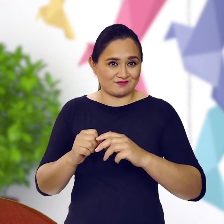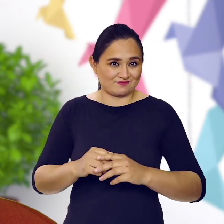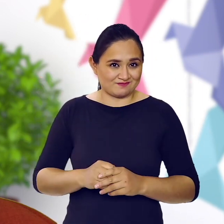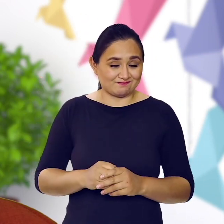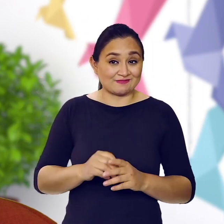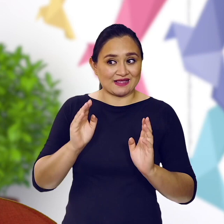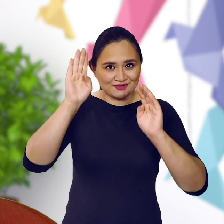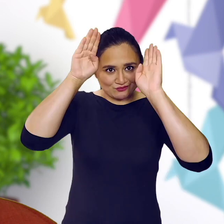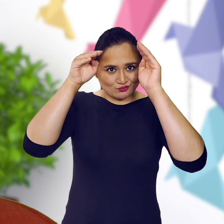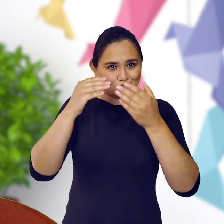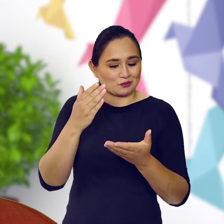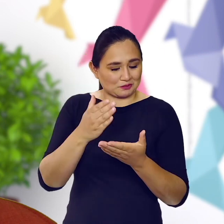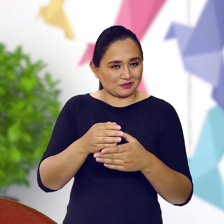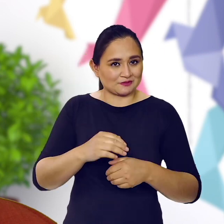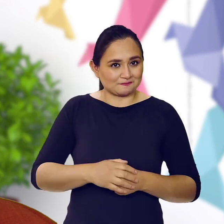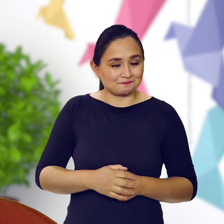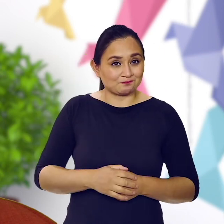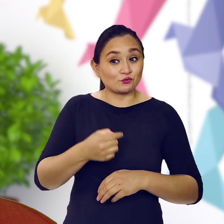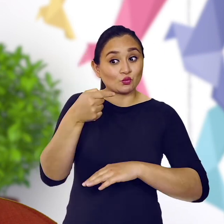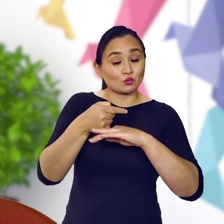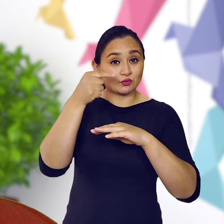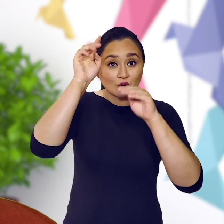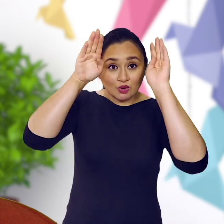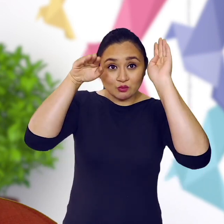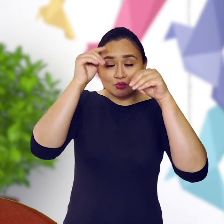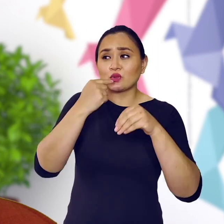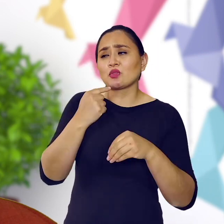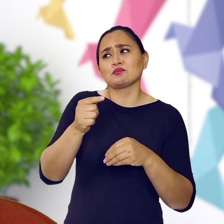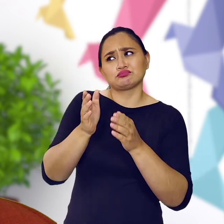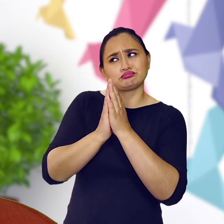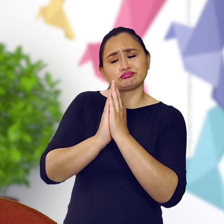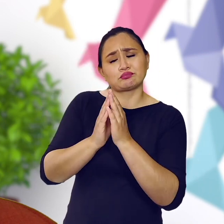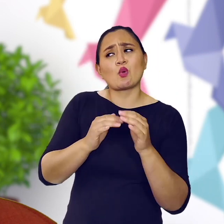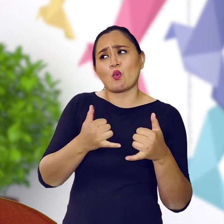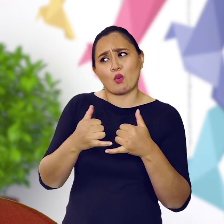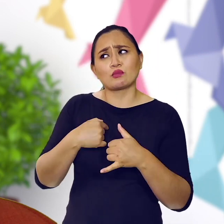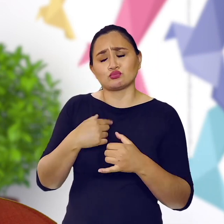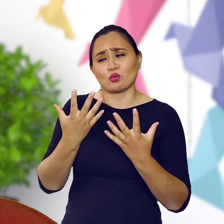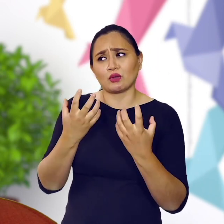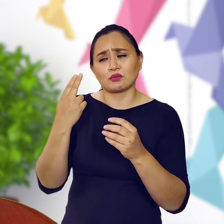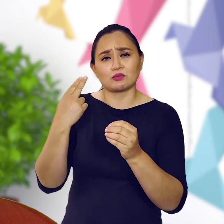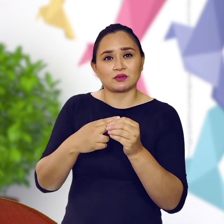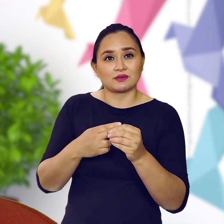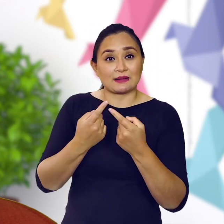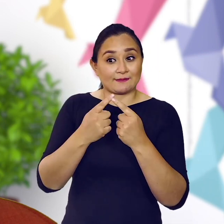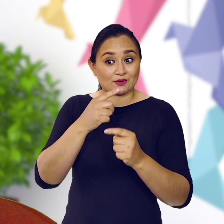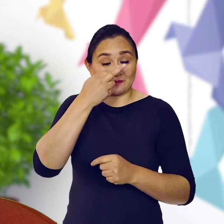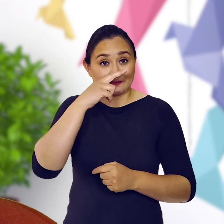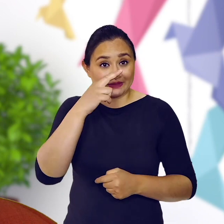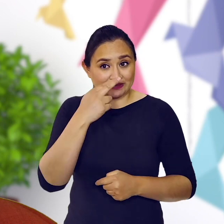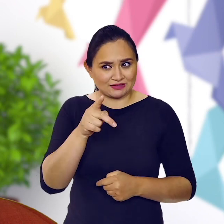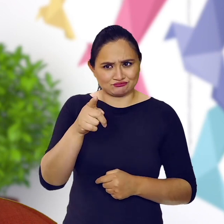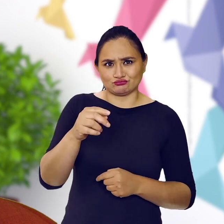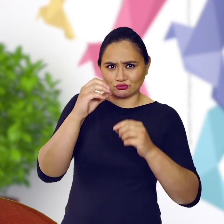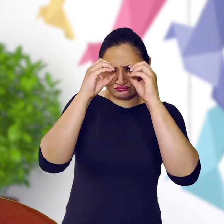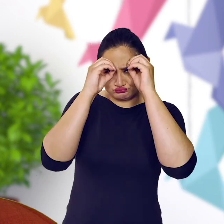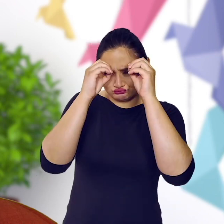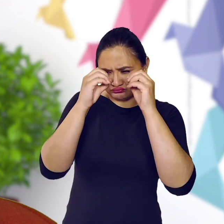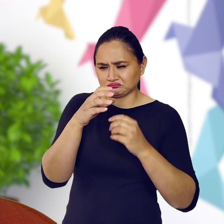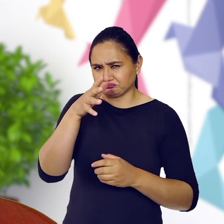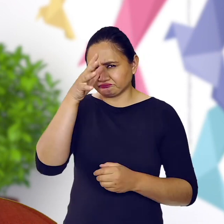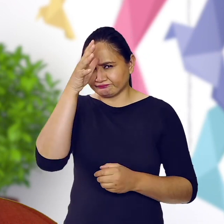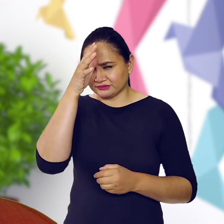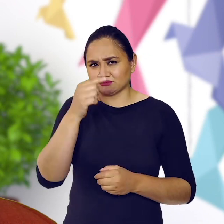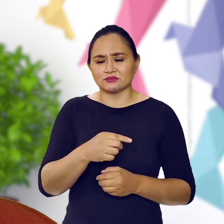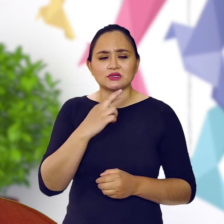serlo. Un día, Bruno se animó a pedir a sus compañeros que lo dejaran jugar, pero Miguel, el ratón sabelotodo,